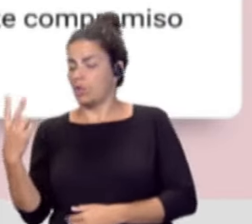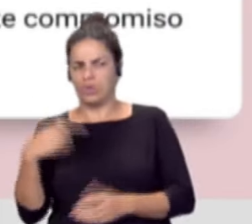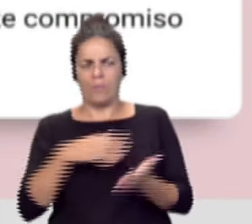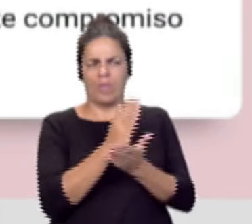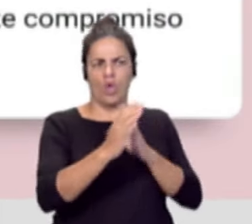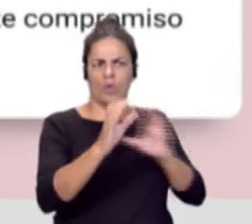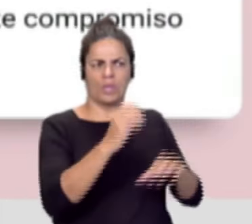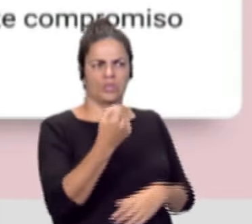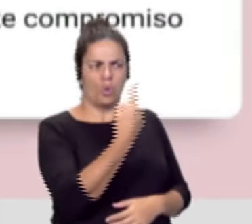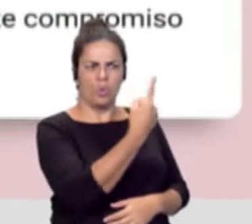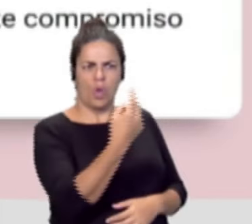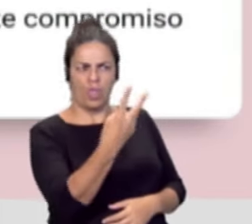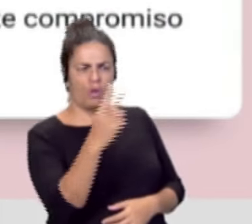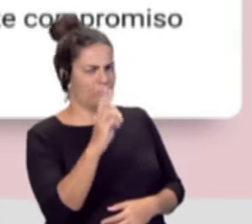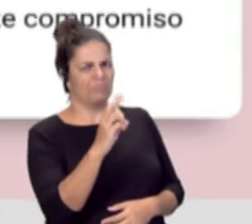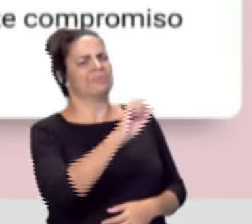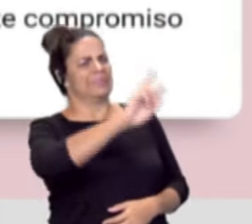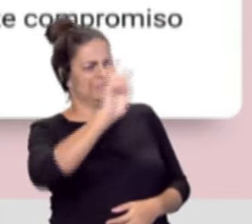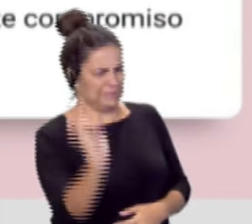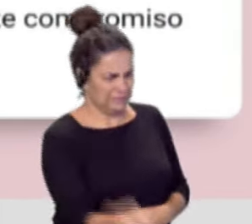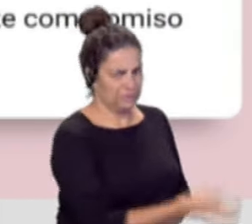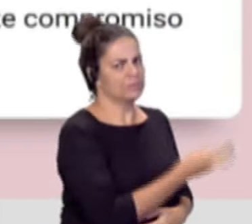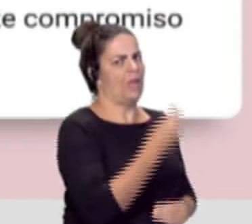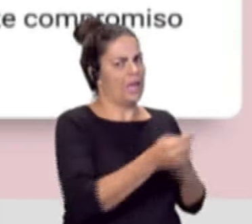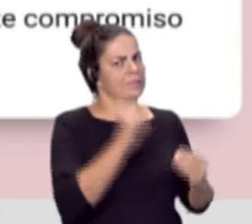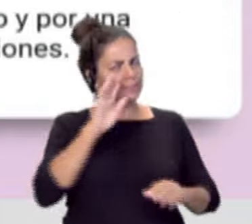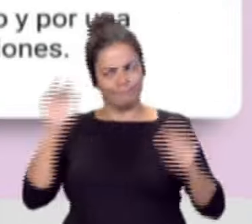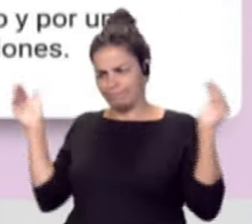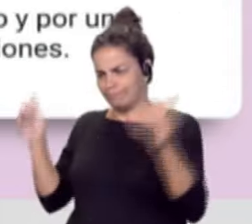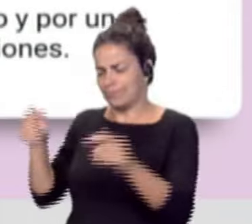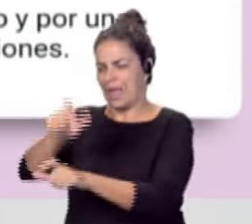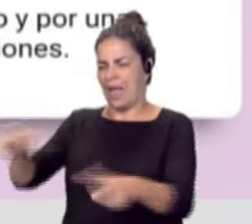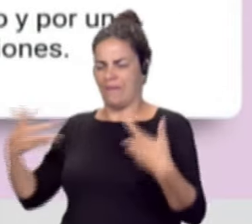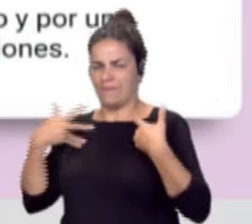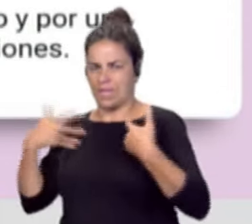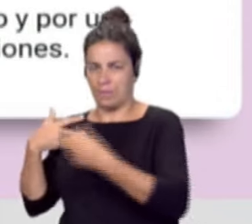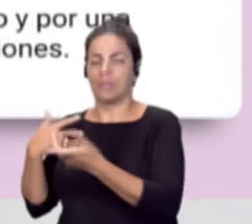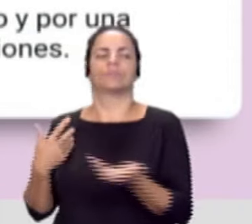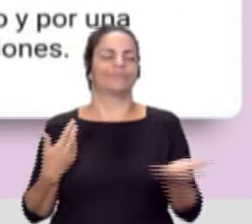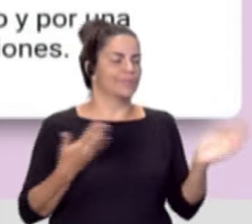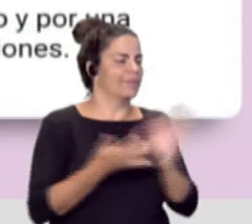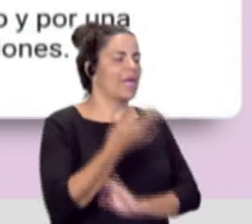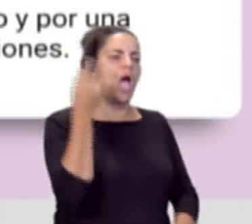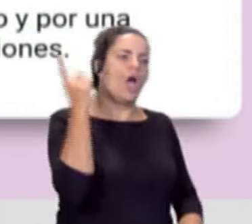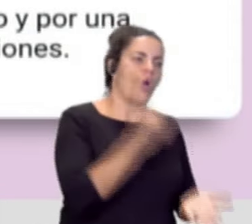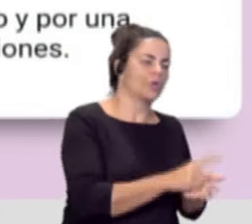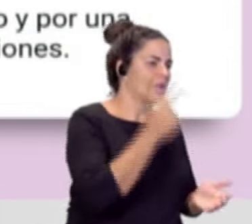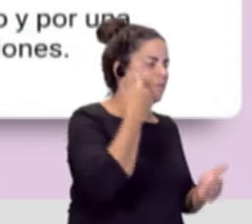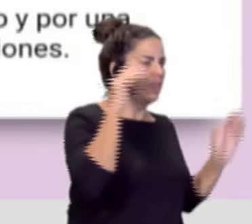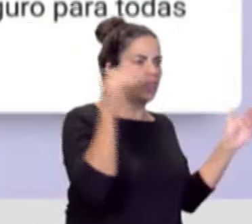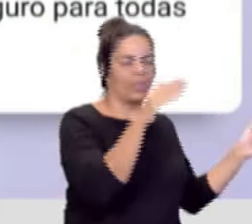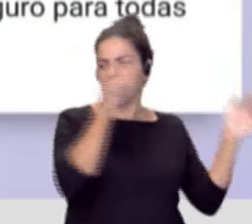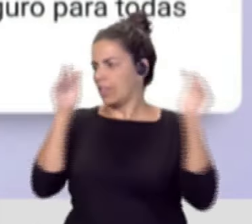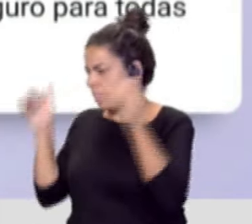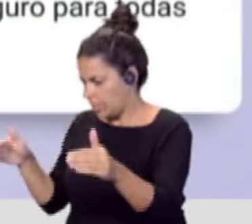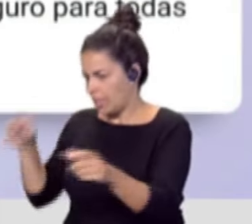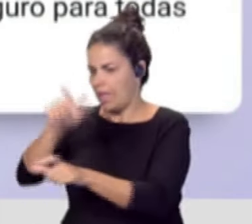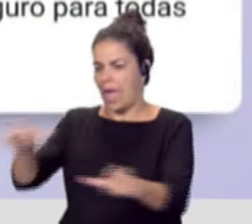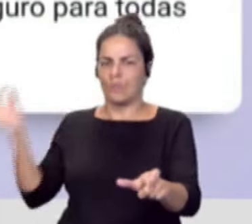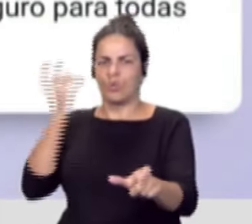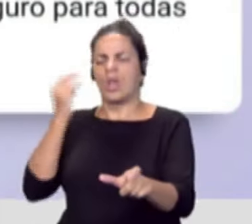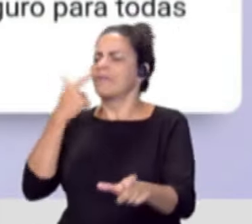mañana. Es revictimizarla a las víctimas, ¿no? De nuevo volver a poner el foco en ellas diciendo que ¿por qué no denuncian?